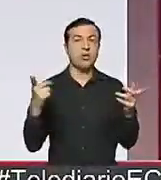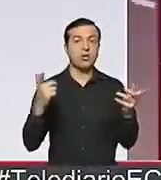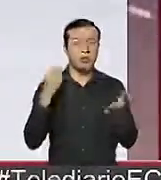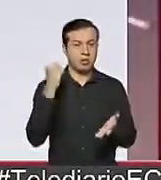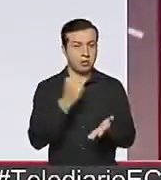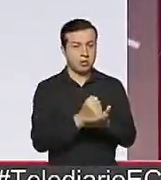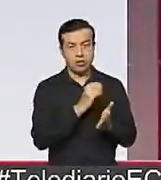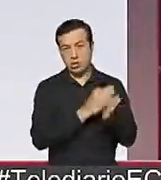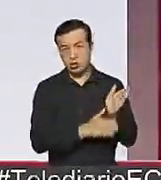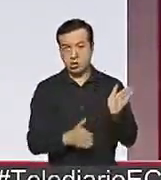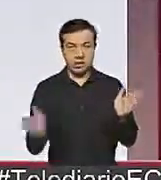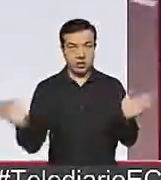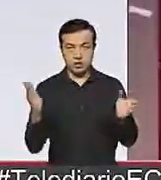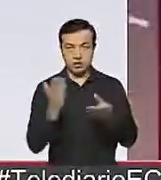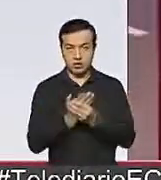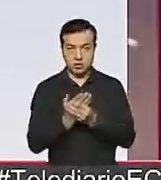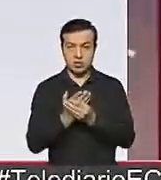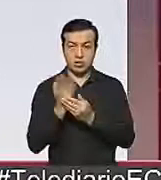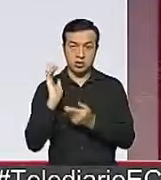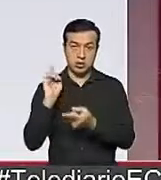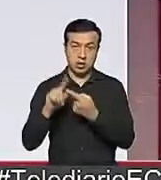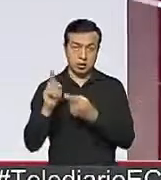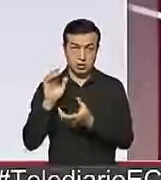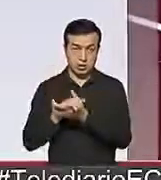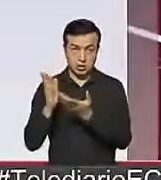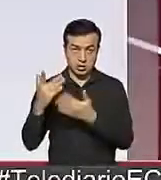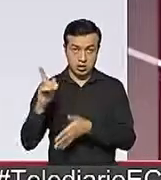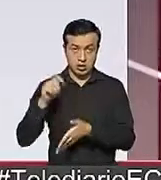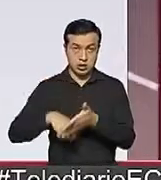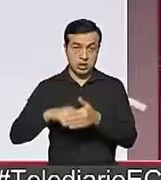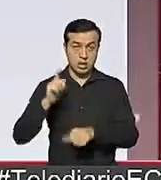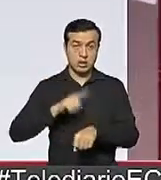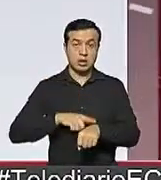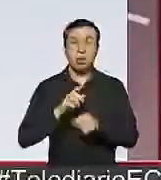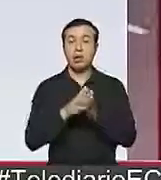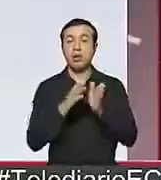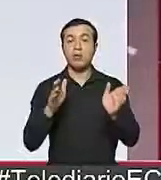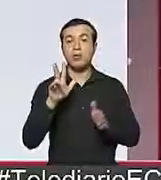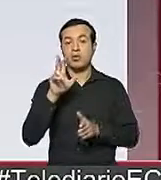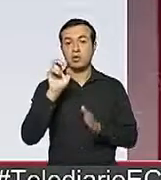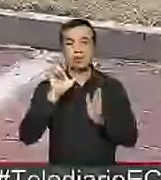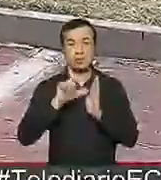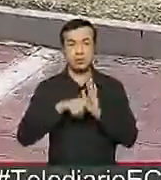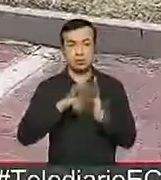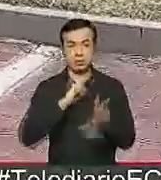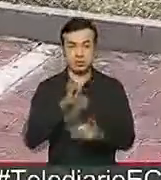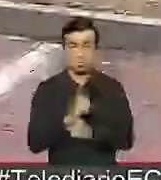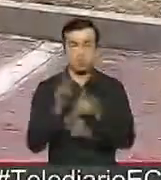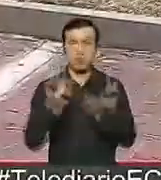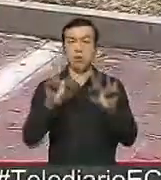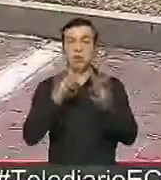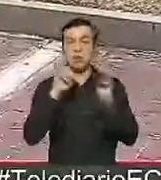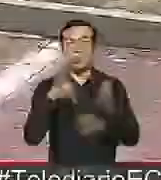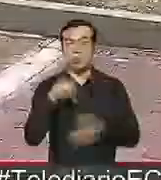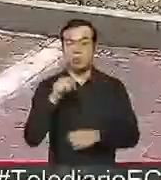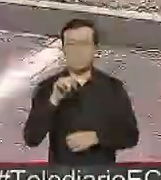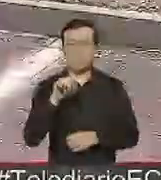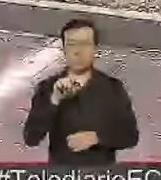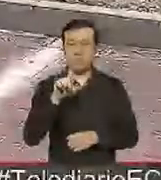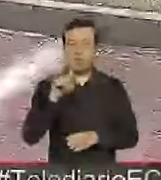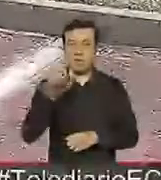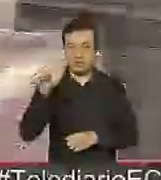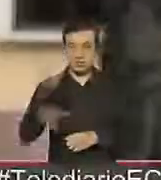validación y entrega de los documentos hasta la celebración del matrimonio, tiene un tiempo aproximado de 30 minutos de duración. Al respecto, Pamela Troya,